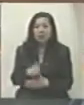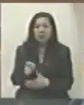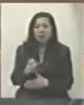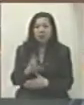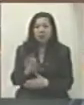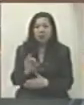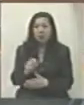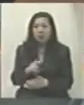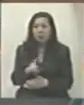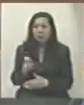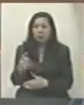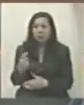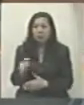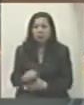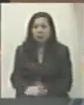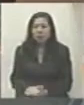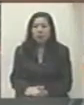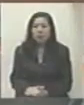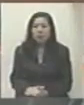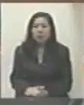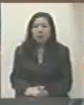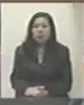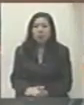100, 150 o 200 millones,